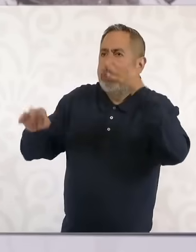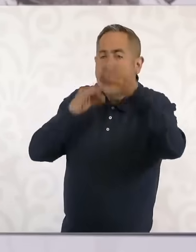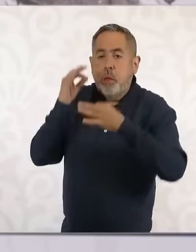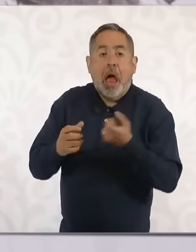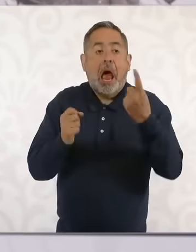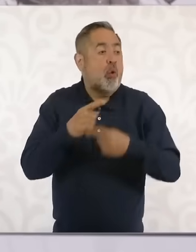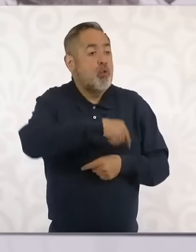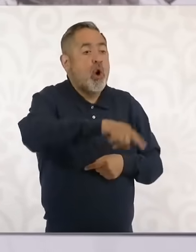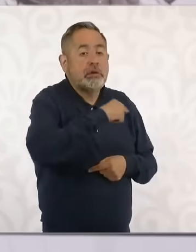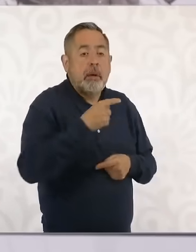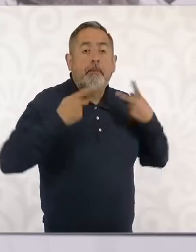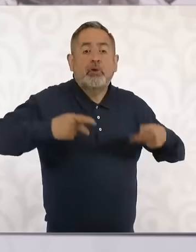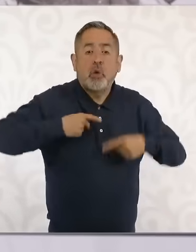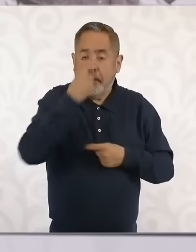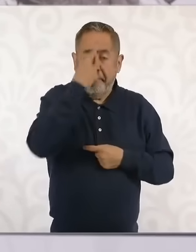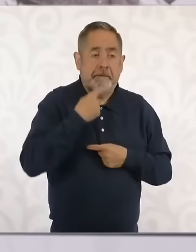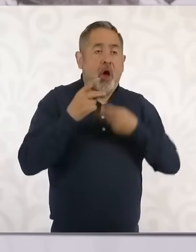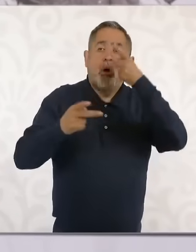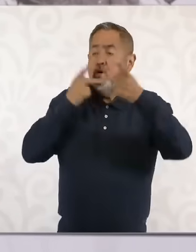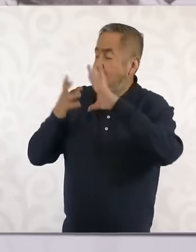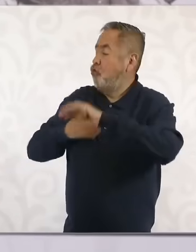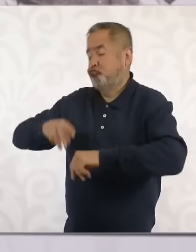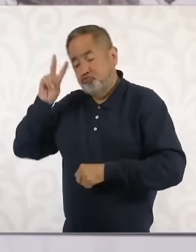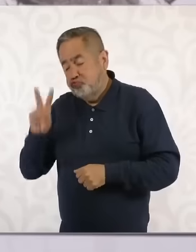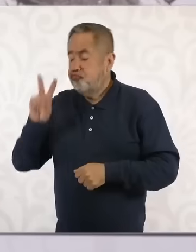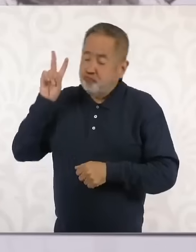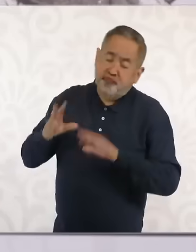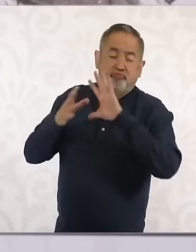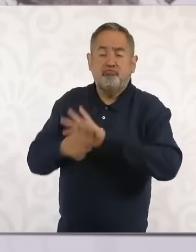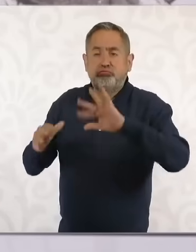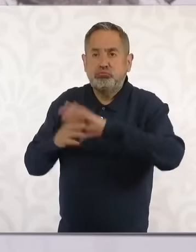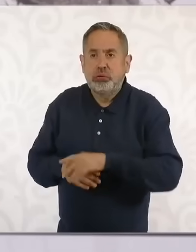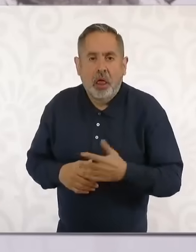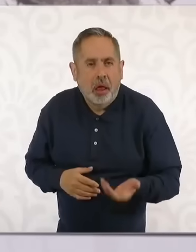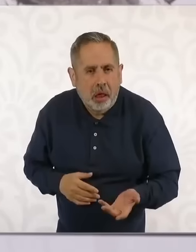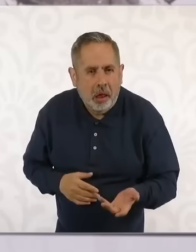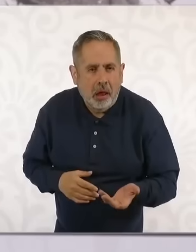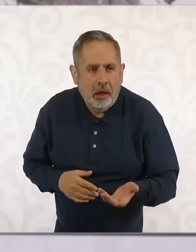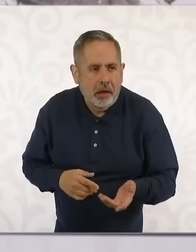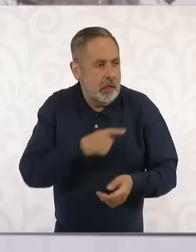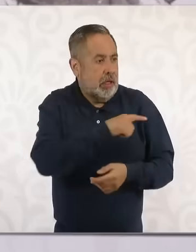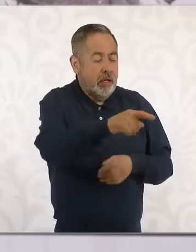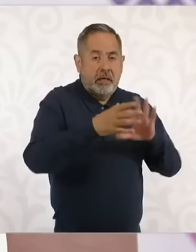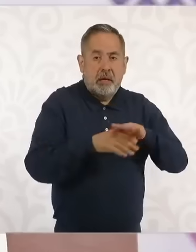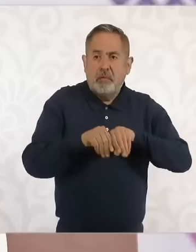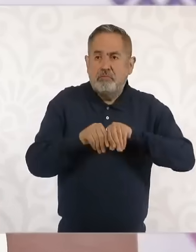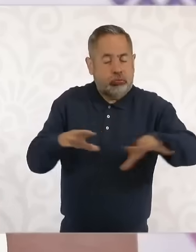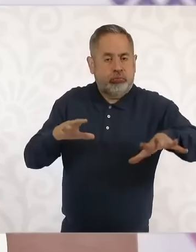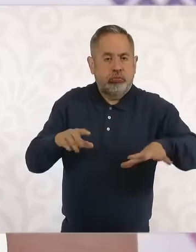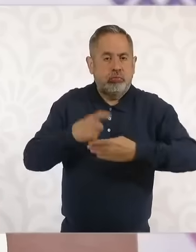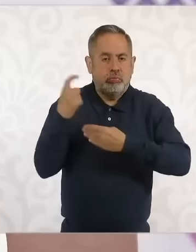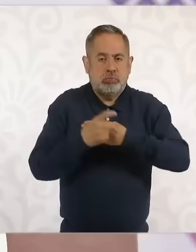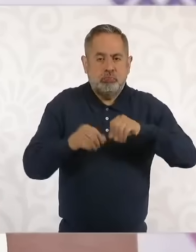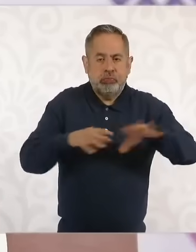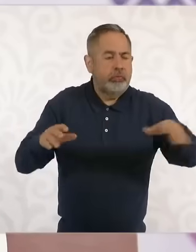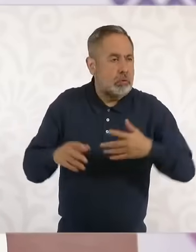comunicadores de las redes que influyen, y que una vez que salen ellos se activa automáticamente y no de manera orgánica